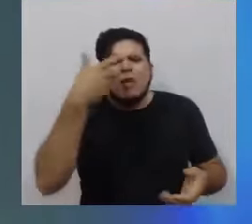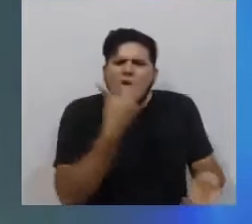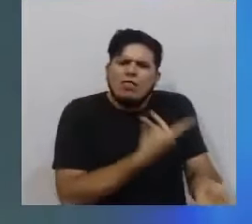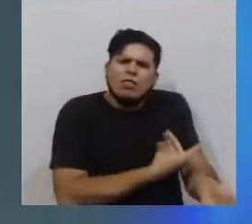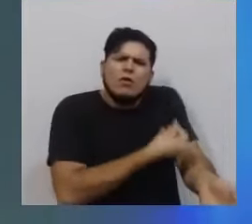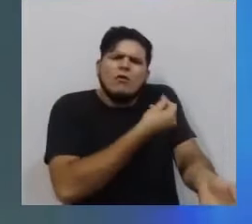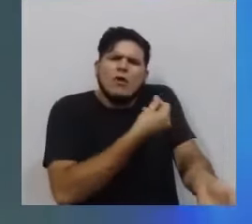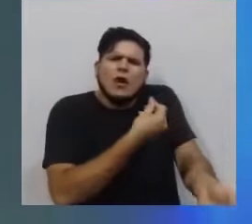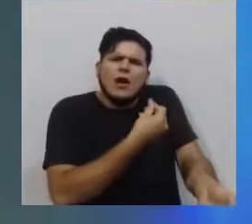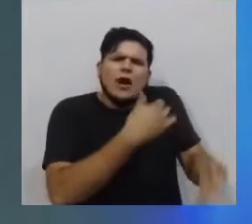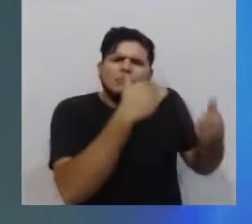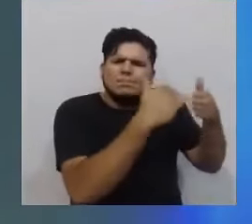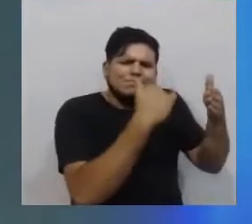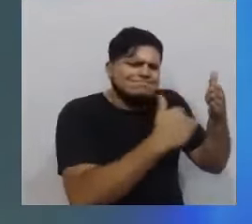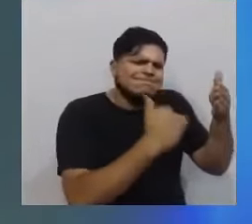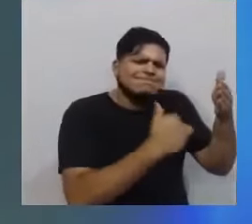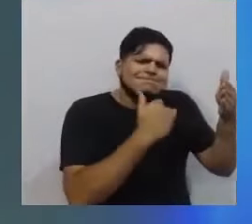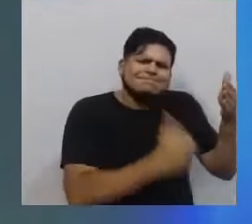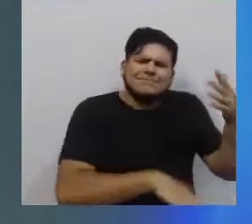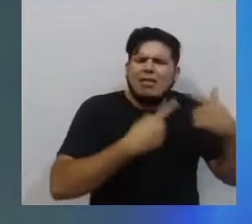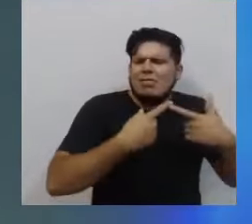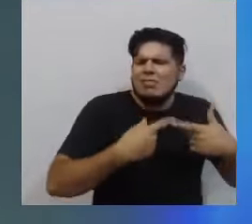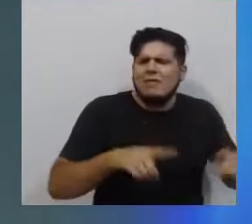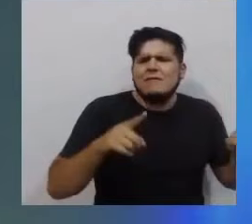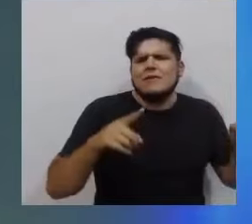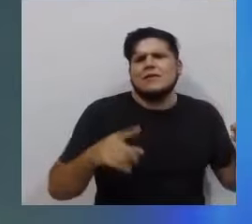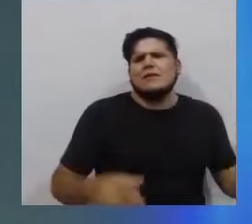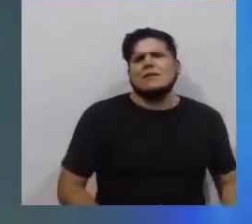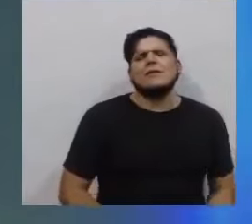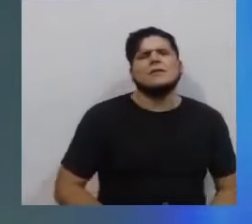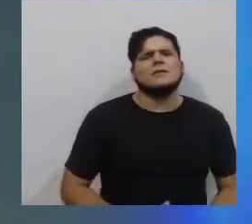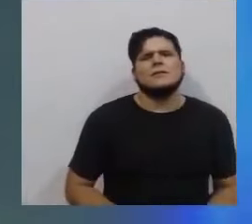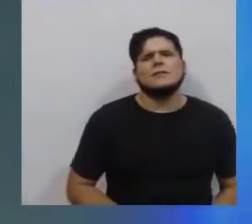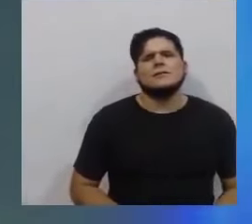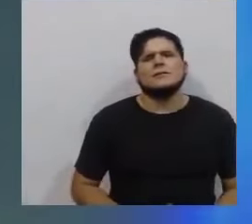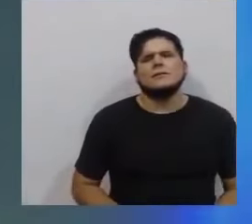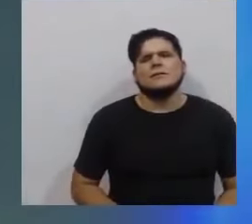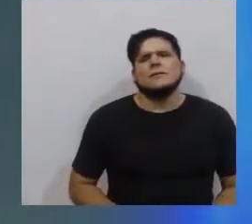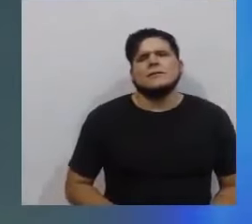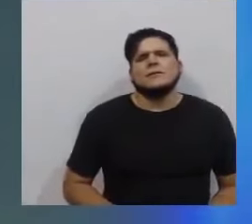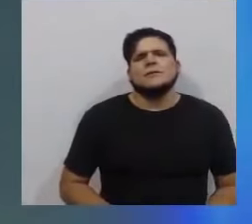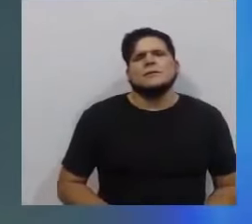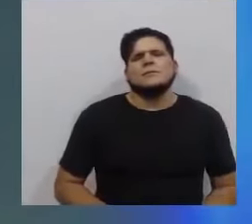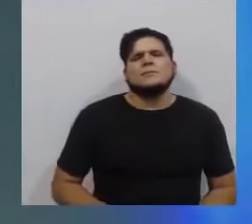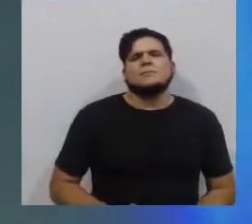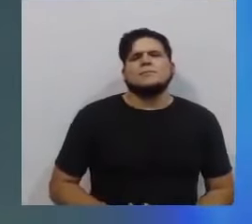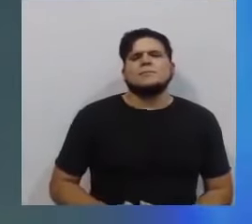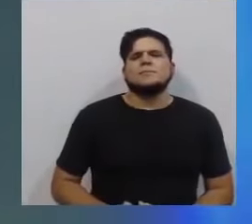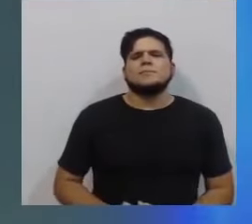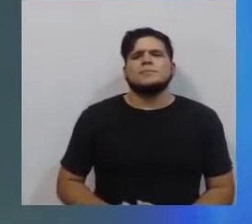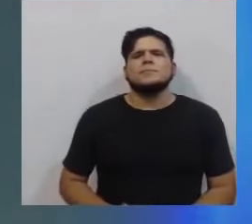si yo saco el gordo de navidad el diezmo yo se lo doy me dijo un hermano un día